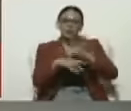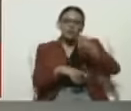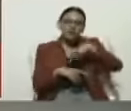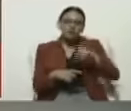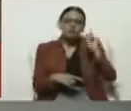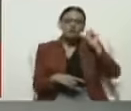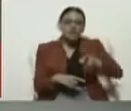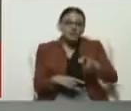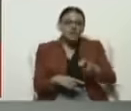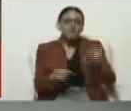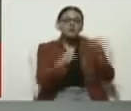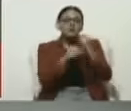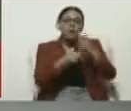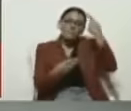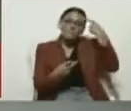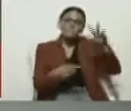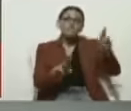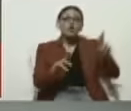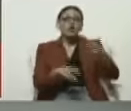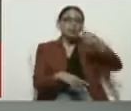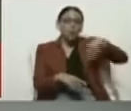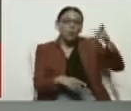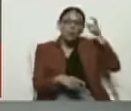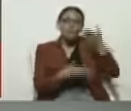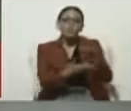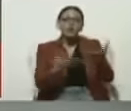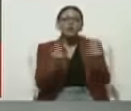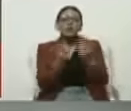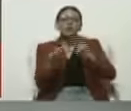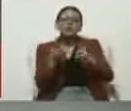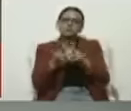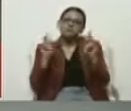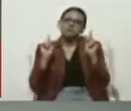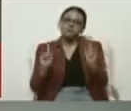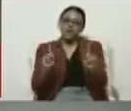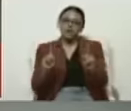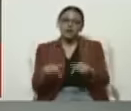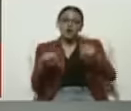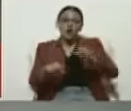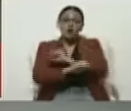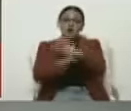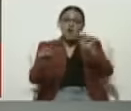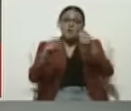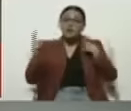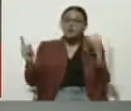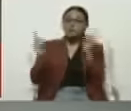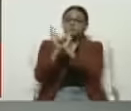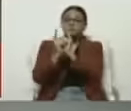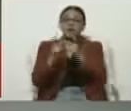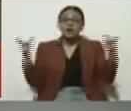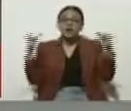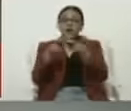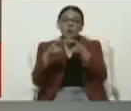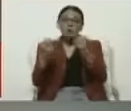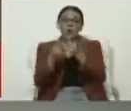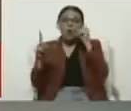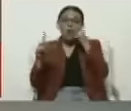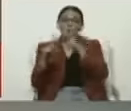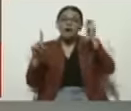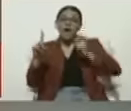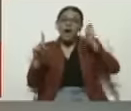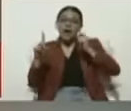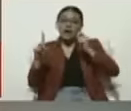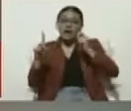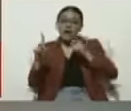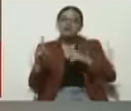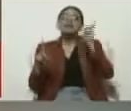pueblo quiere paz. Esta mañana sostuve una reunión con el alcalde del municipio Roja, Pedro Antonio Abreu, donde también se